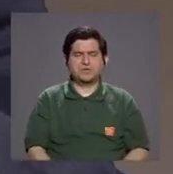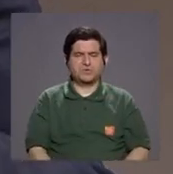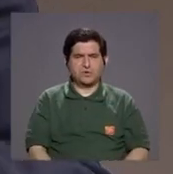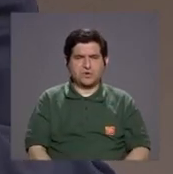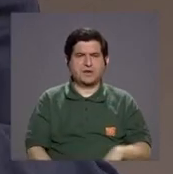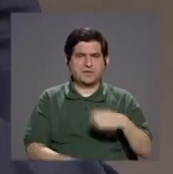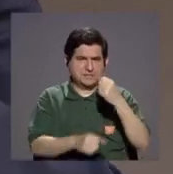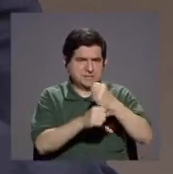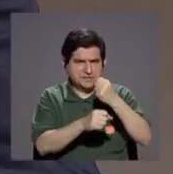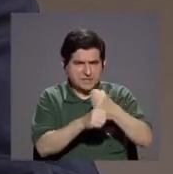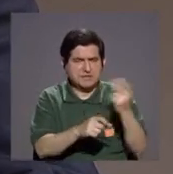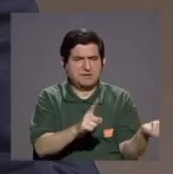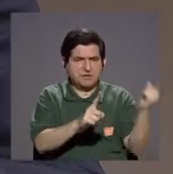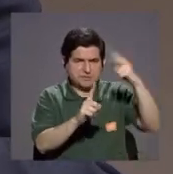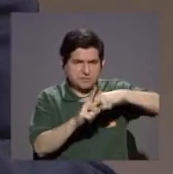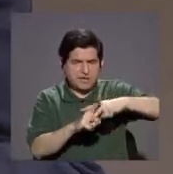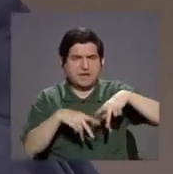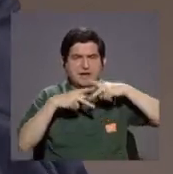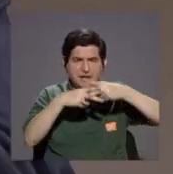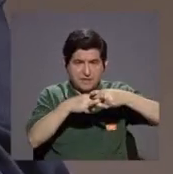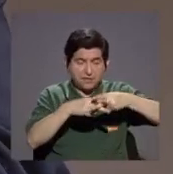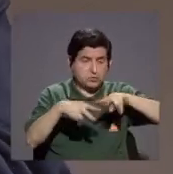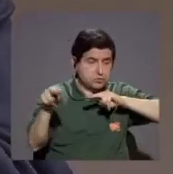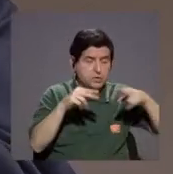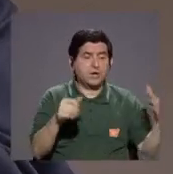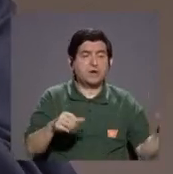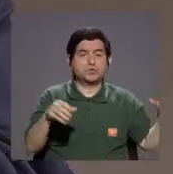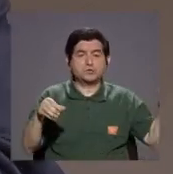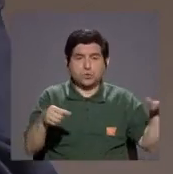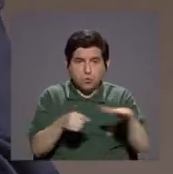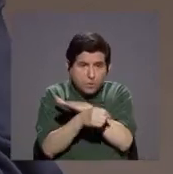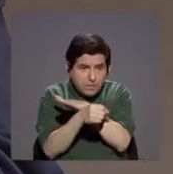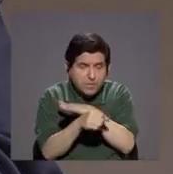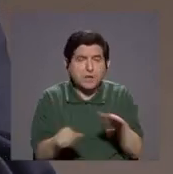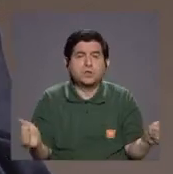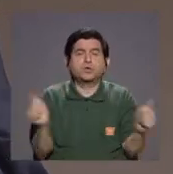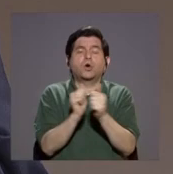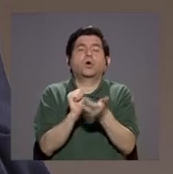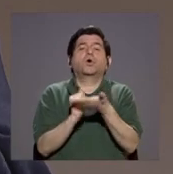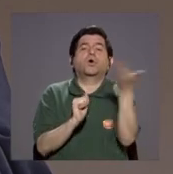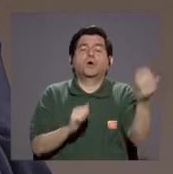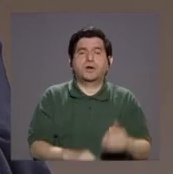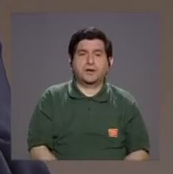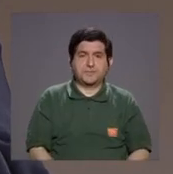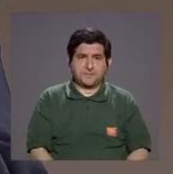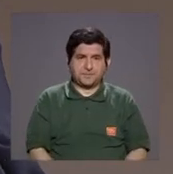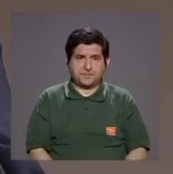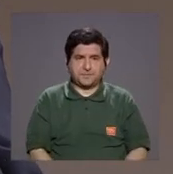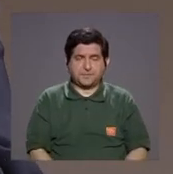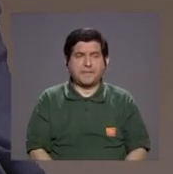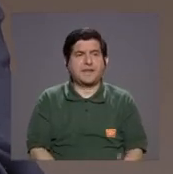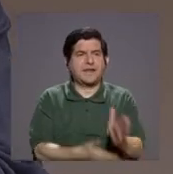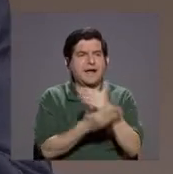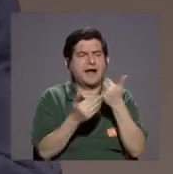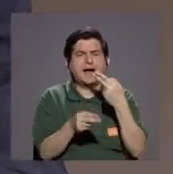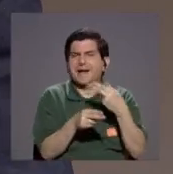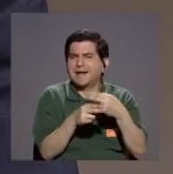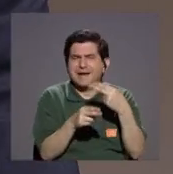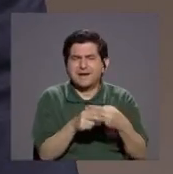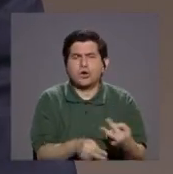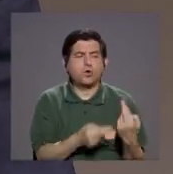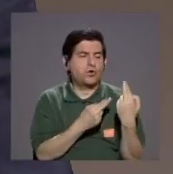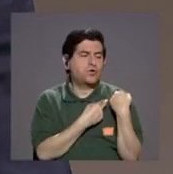y es a ese negocio lo complementamos con una algo que lo podemos llamar